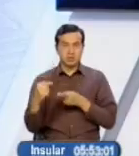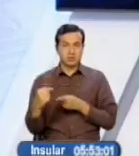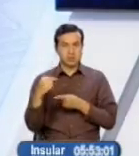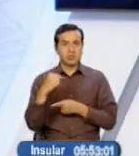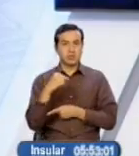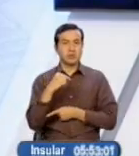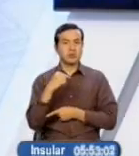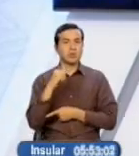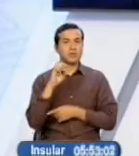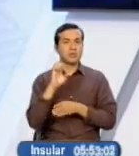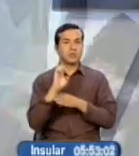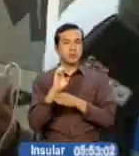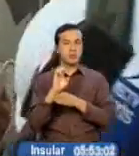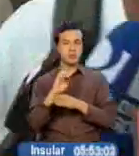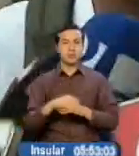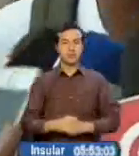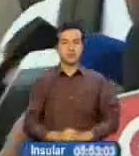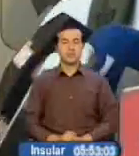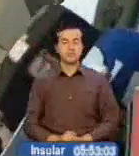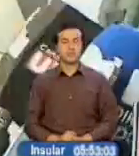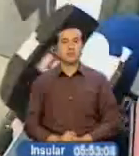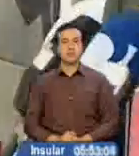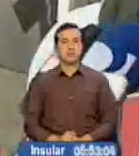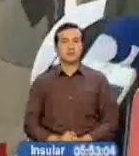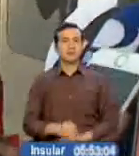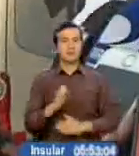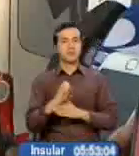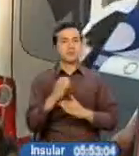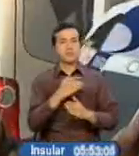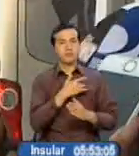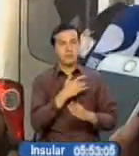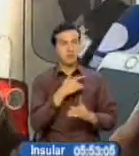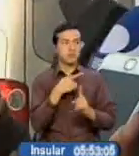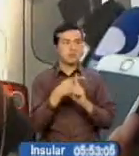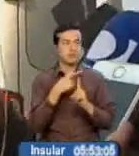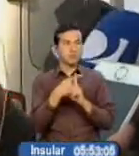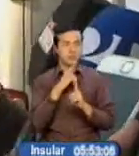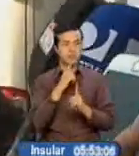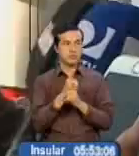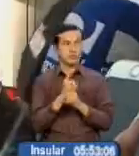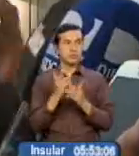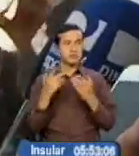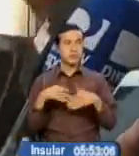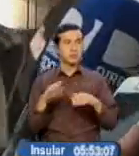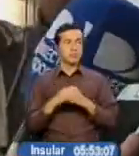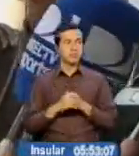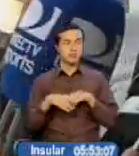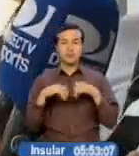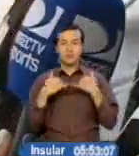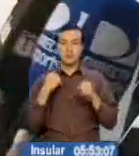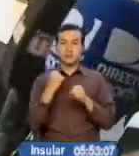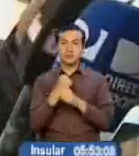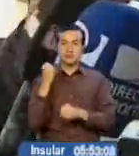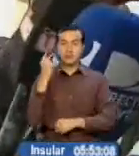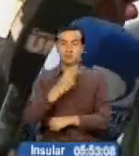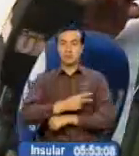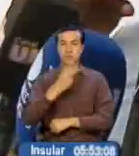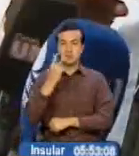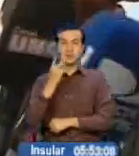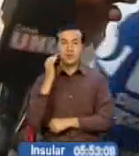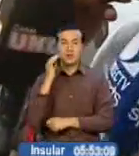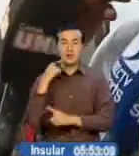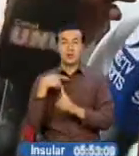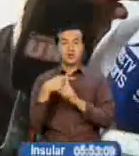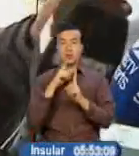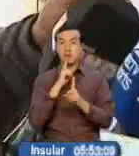selección ecuatoriana? En el país, y bueno, motivado, esperando que podamos trabajar estos dos días, lo podamos hacer muy